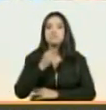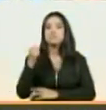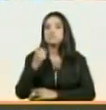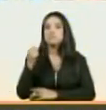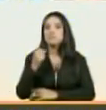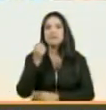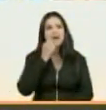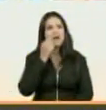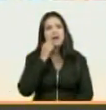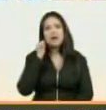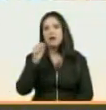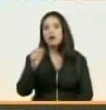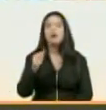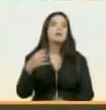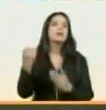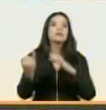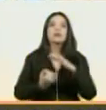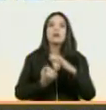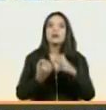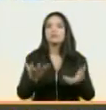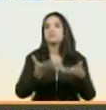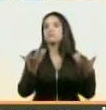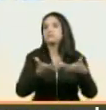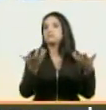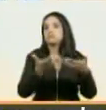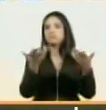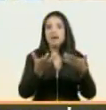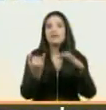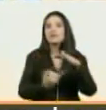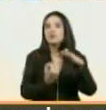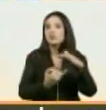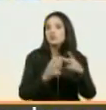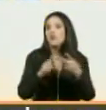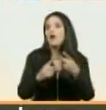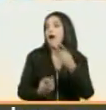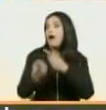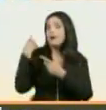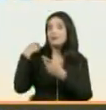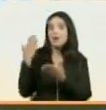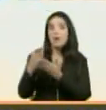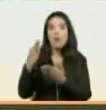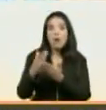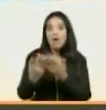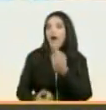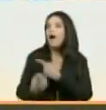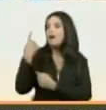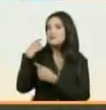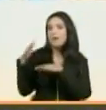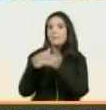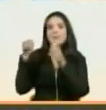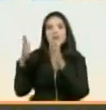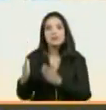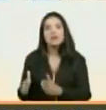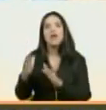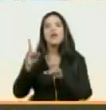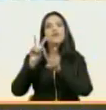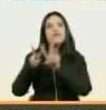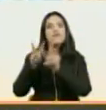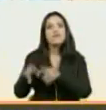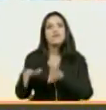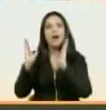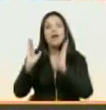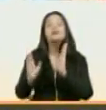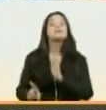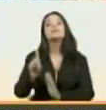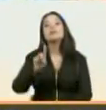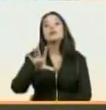de instalaciones públicas, a la quema de colegios, ayer la quema del Ministerio de Hábitat y Vivienda con